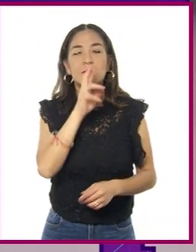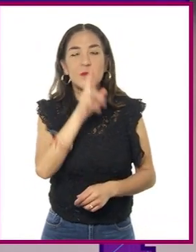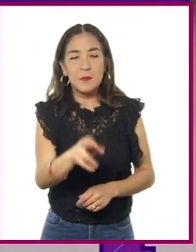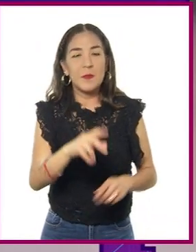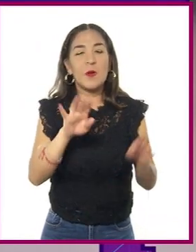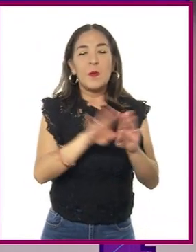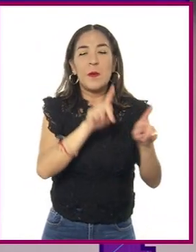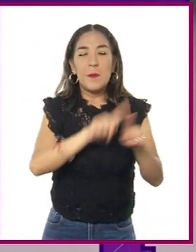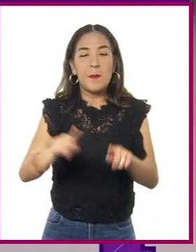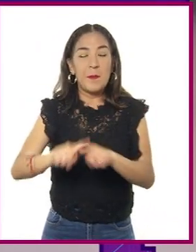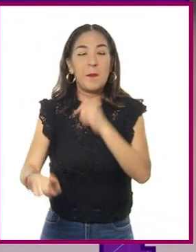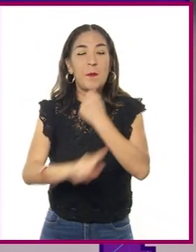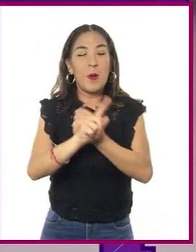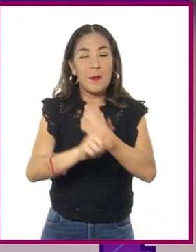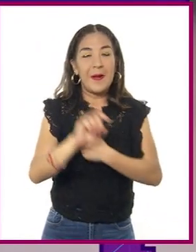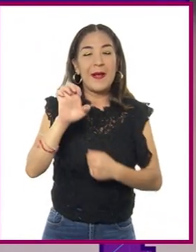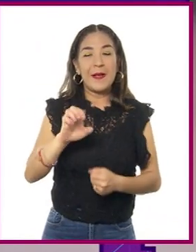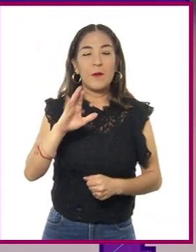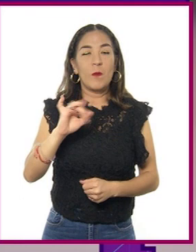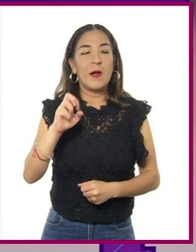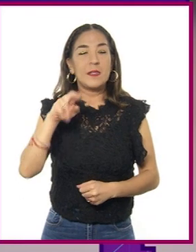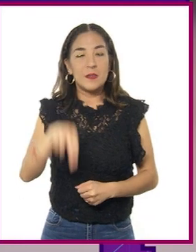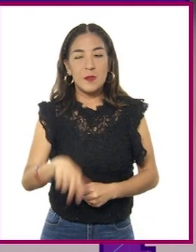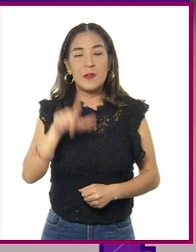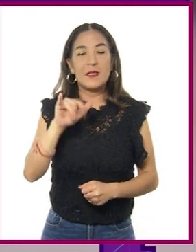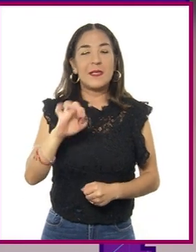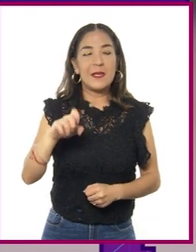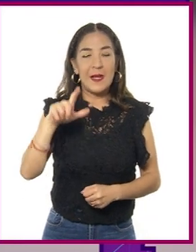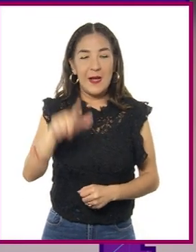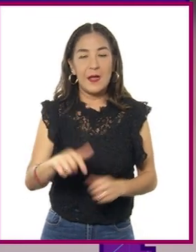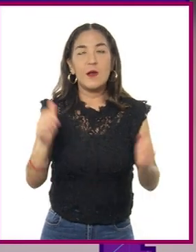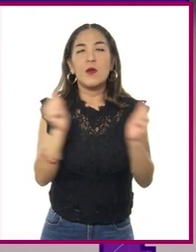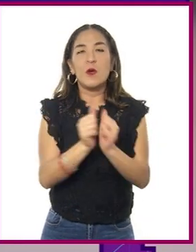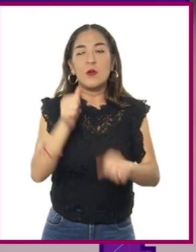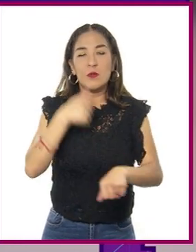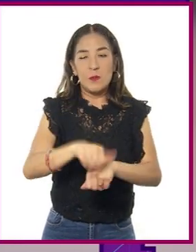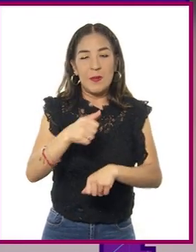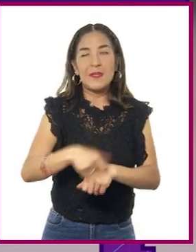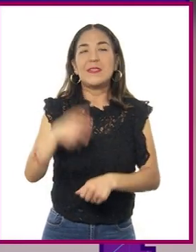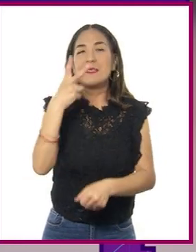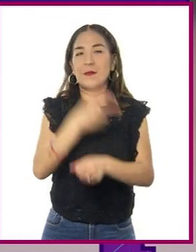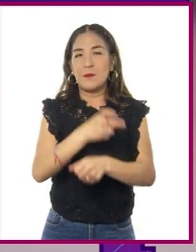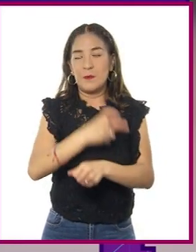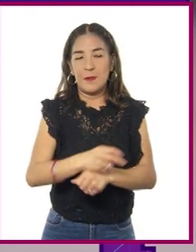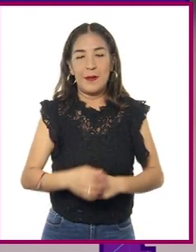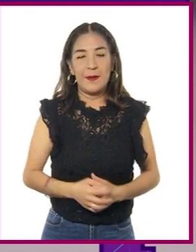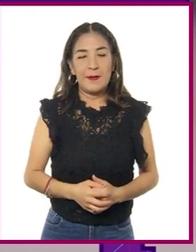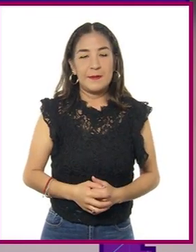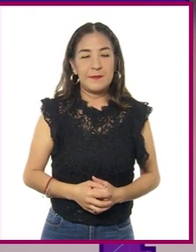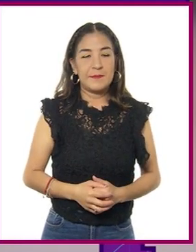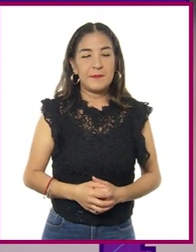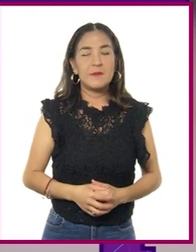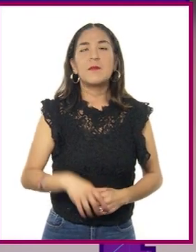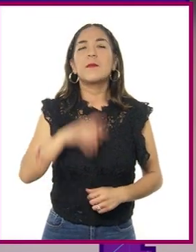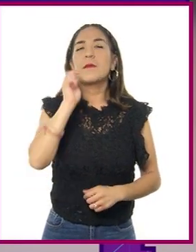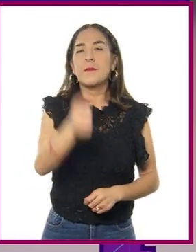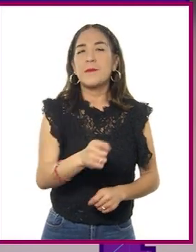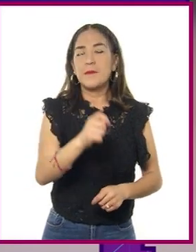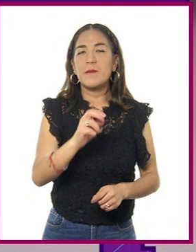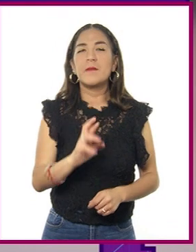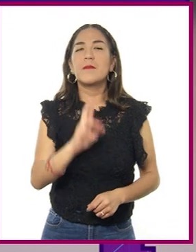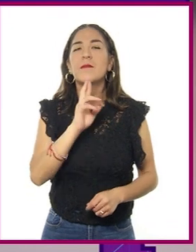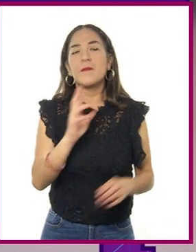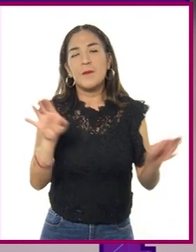problemas que involucran ecuaciones lineales, sistemas de ecuaciones y ecuaciones de segundo grado. Y tiene como